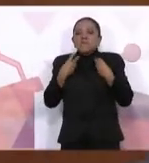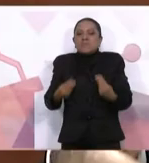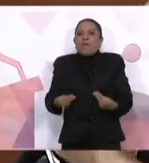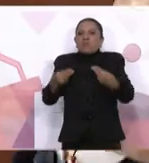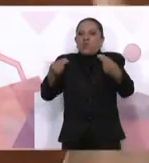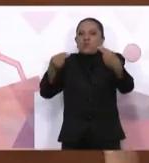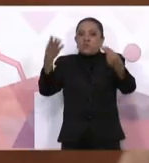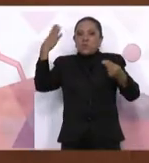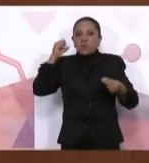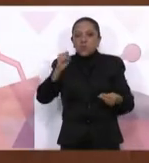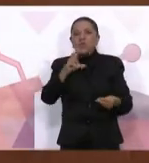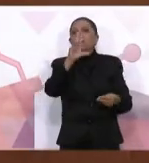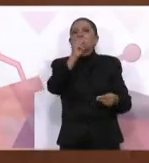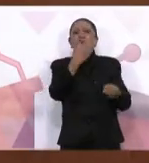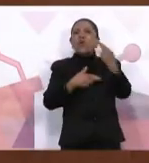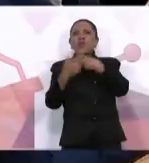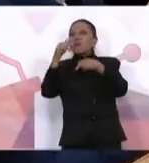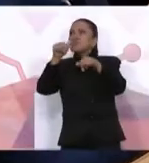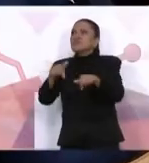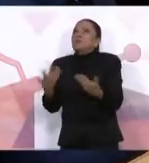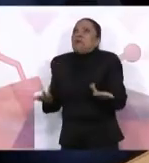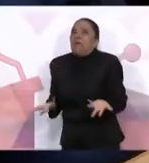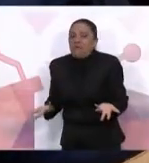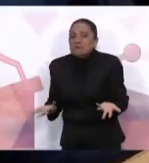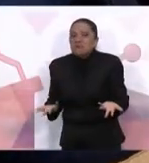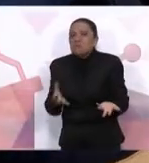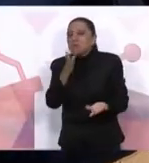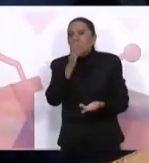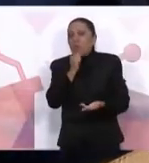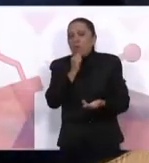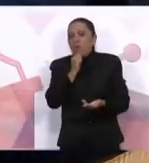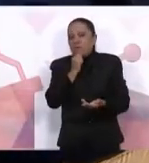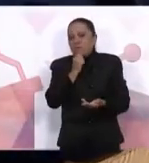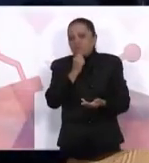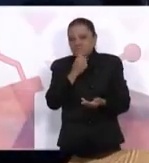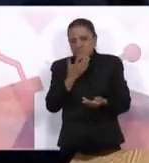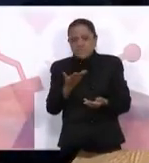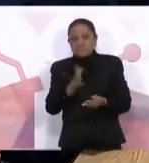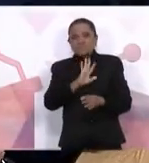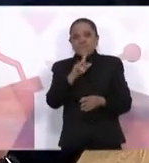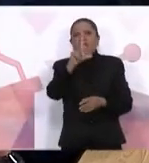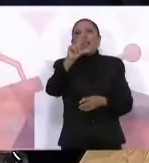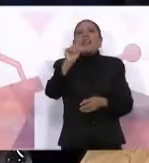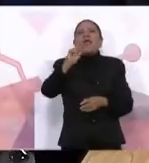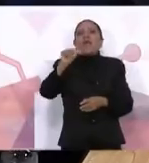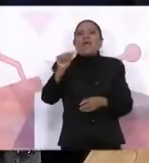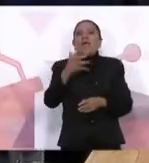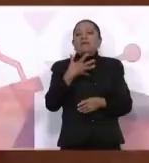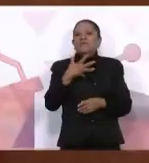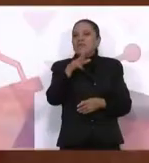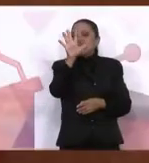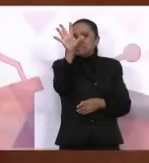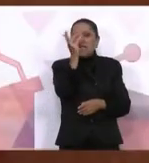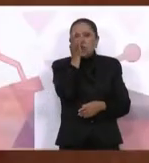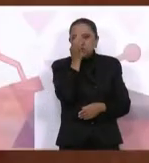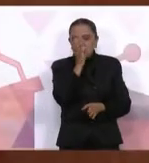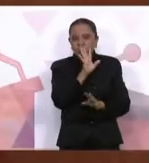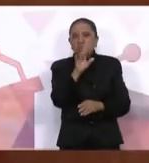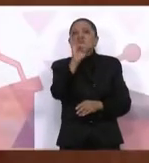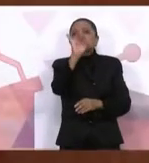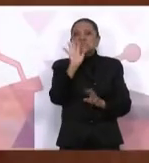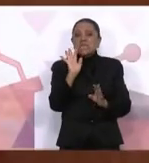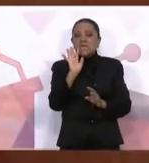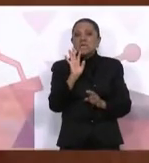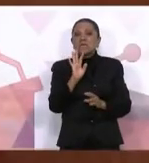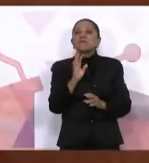regresan porque no tienen que hace de morelos nadie los lara tiene usted todavía cinco segundos con todo gusto pues sí además de